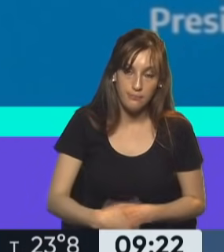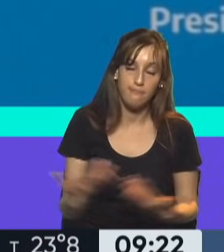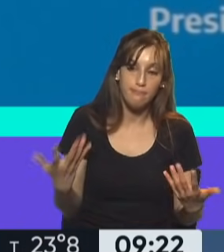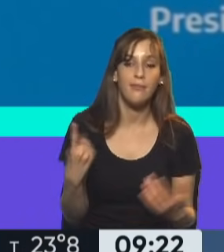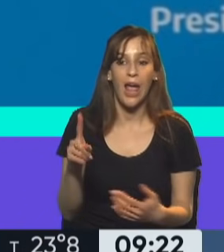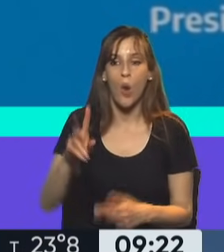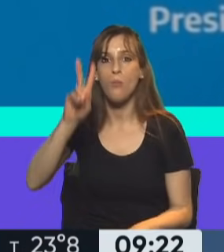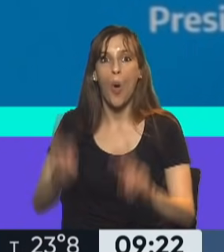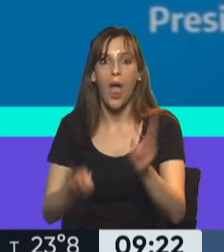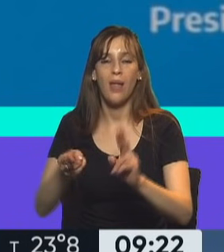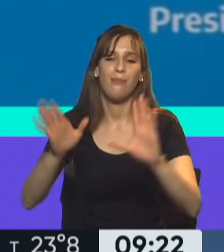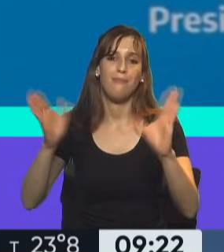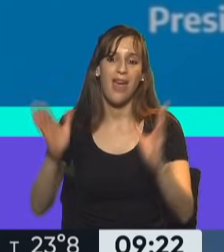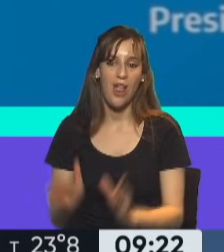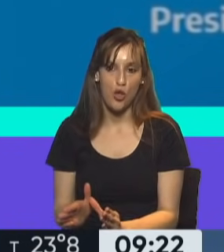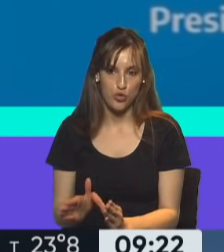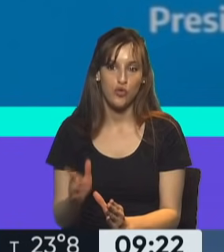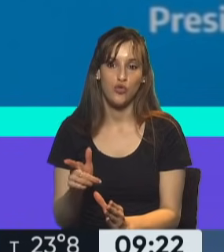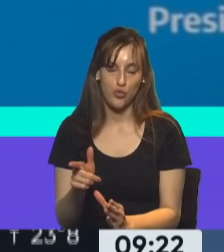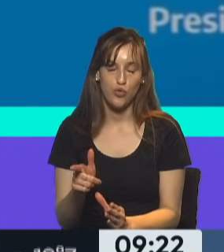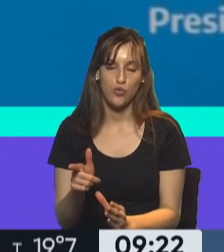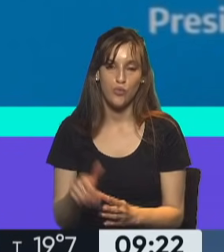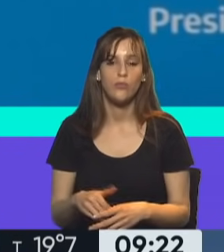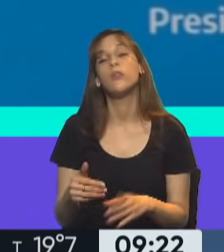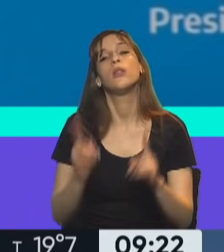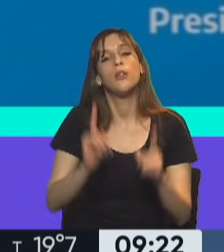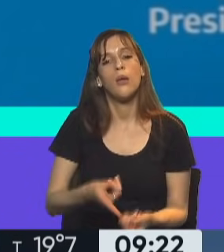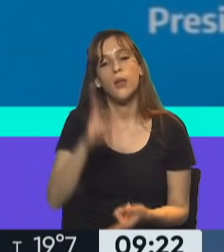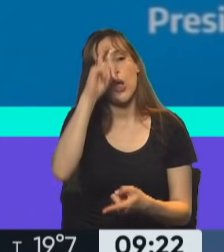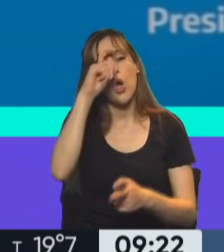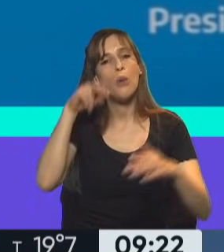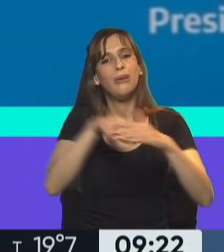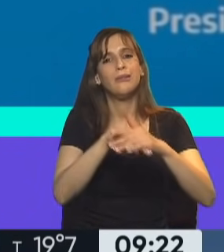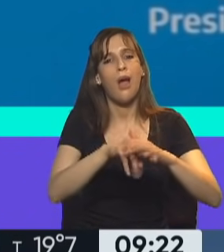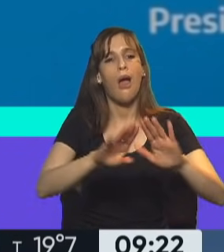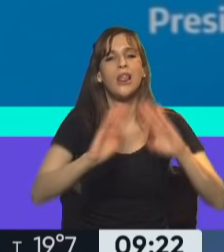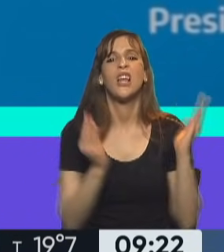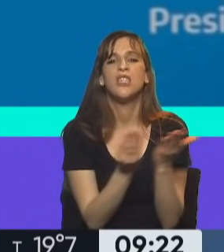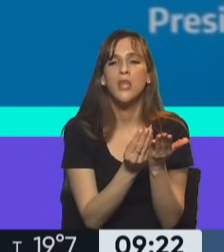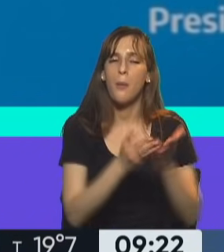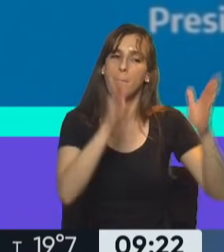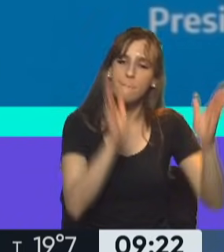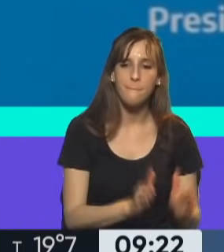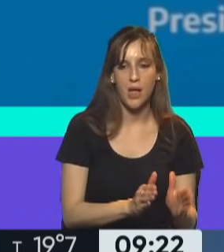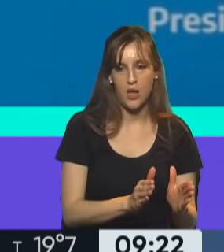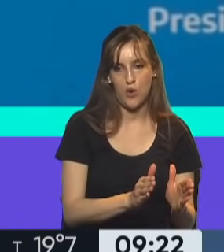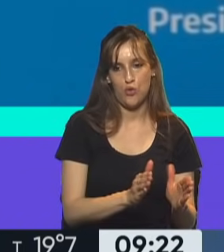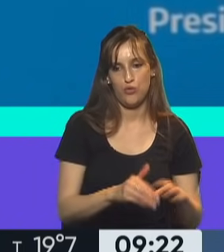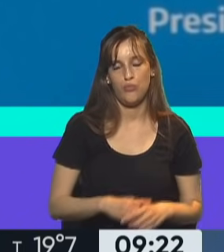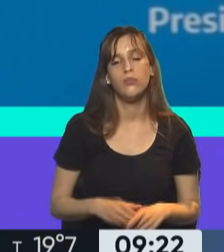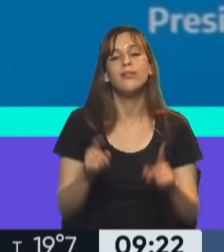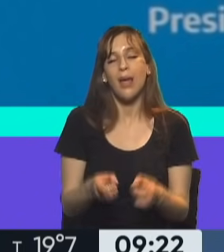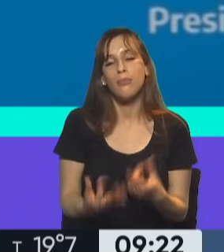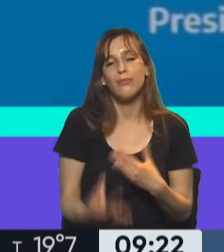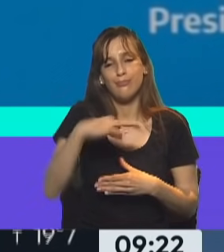personas posible disminuye fundamentalmente las hospitalizaciones y las muertes y, por supuesto, contribuye a disminuir la transmisión,